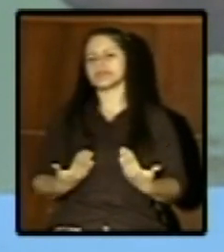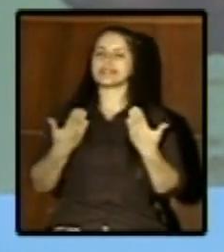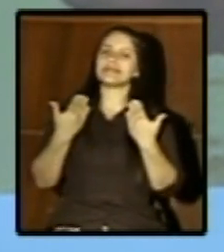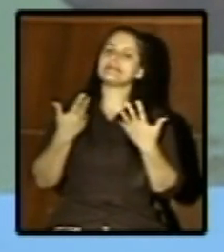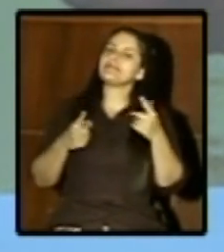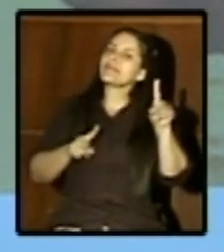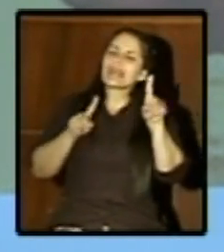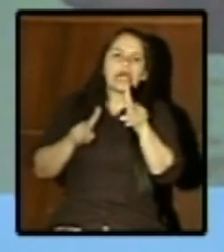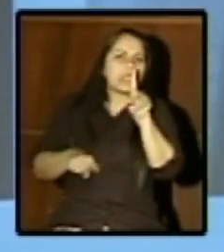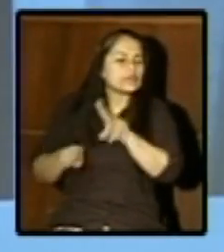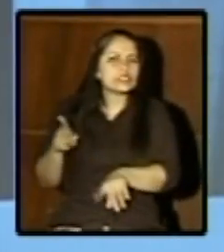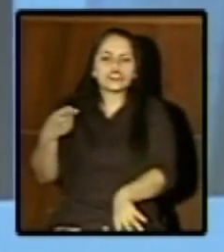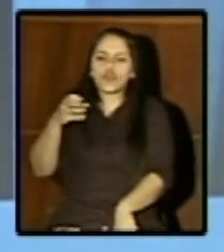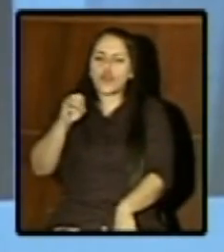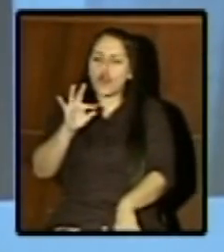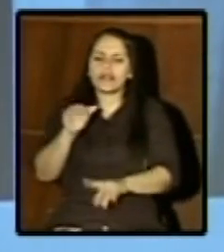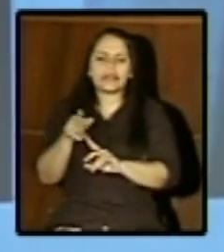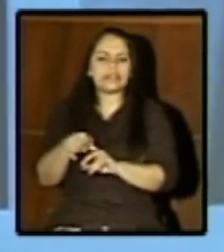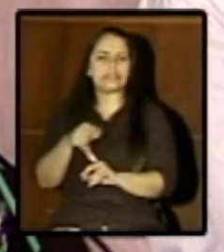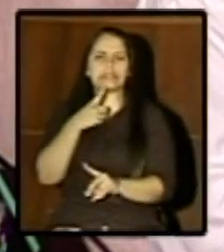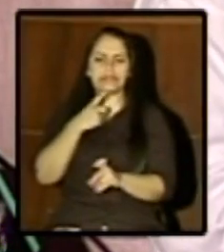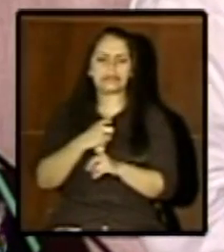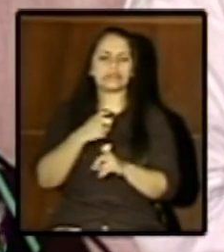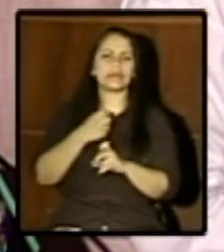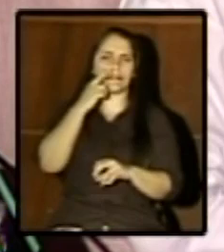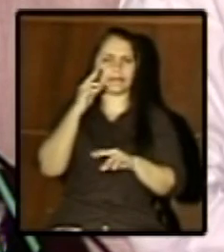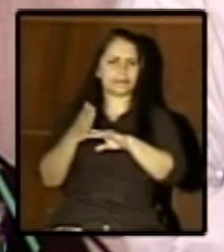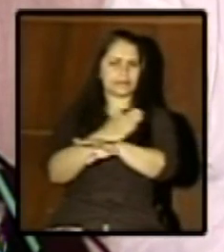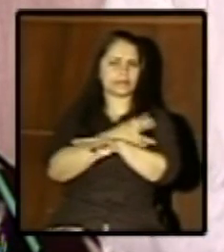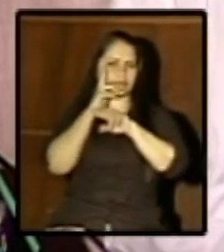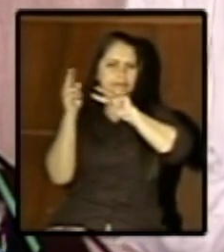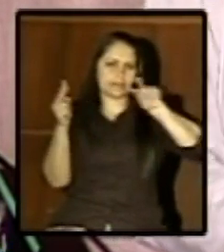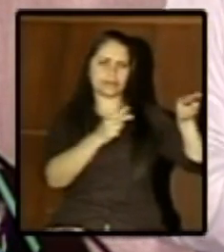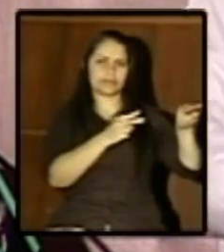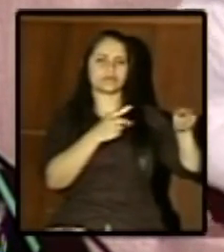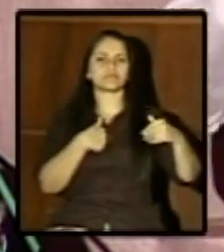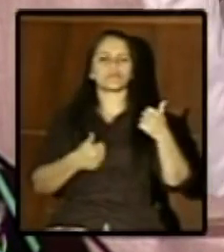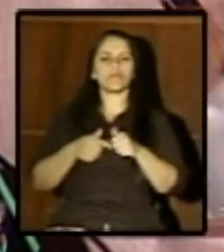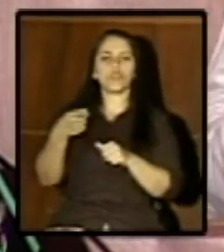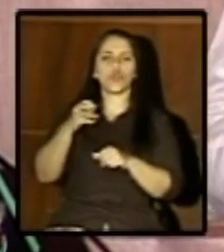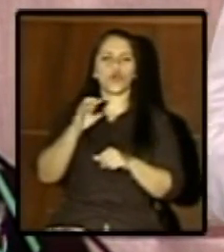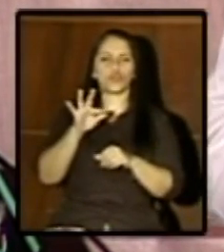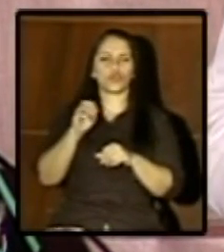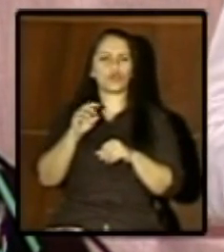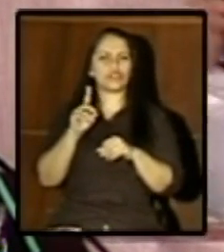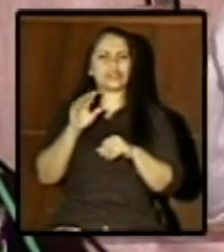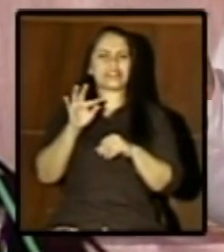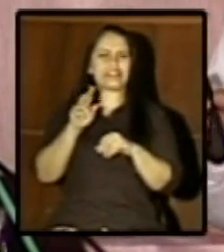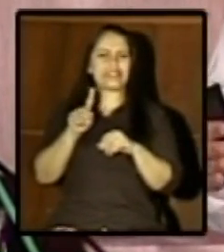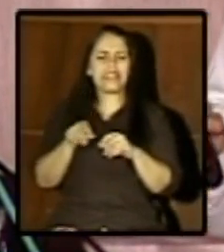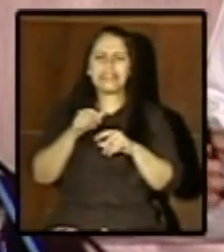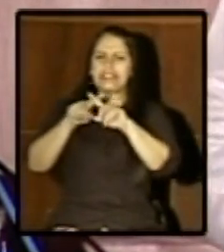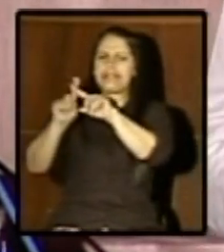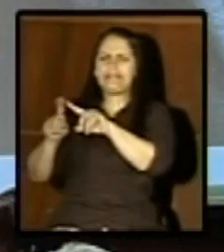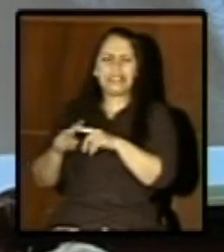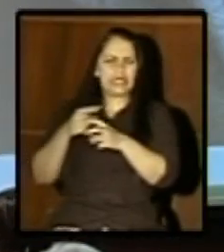se controla el ácido úrico y puede mejorar, o con la dieta, en fin. Pero hay gotas que son ya muy agresivas, que no es lo usual. Este es